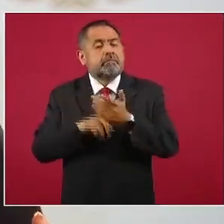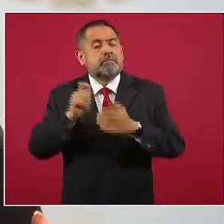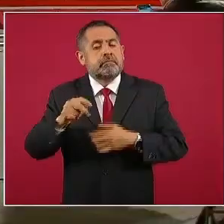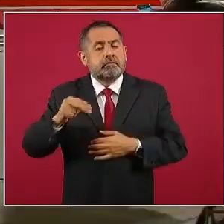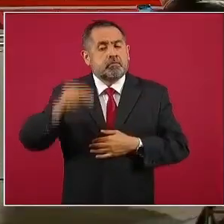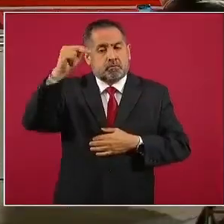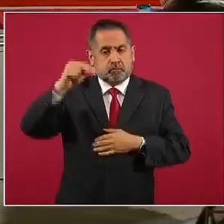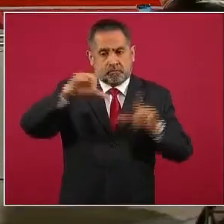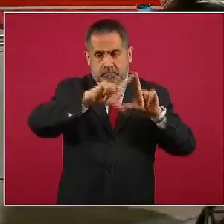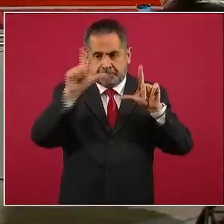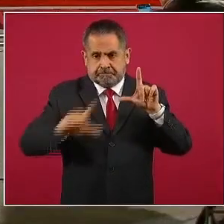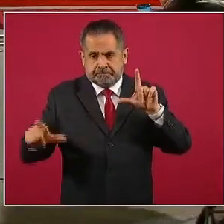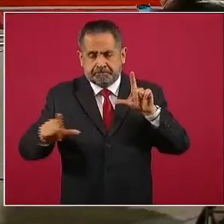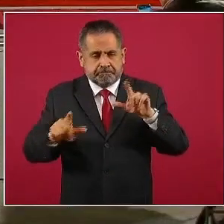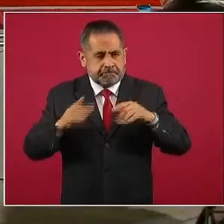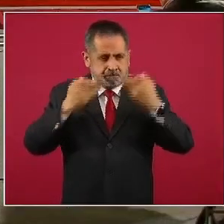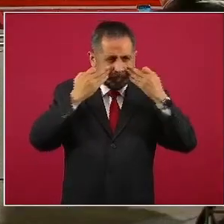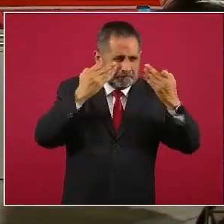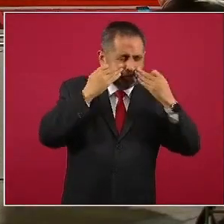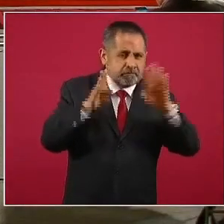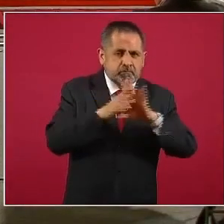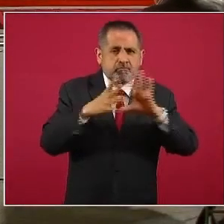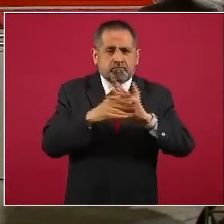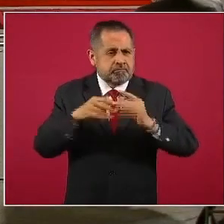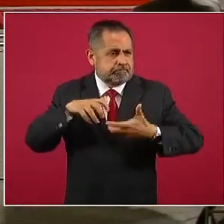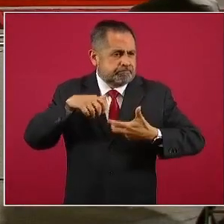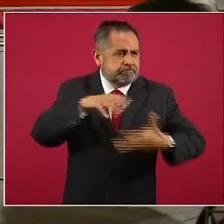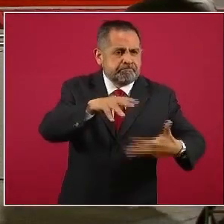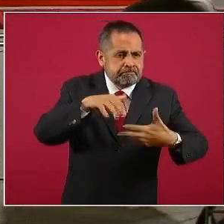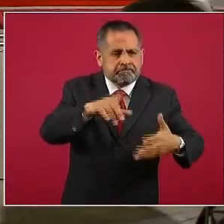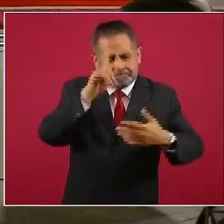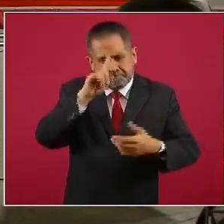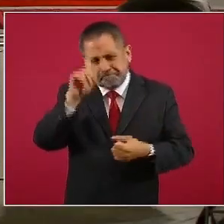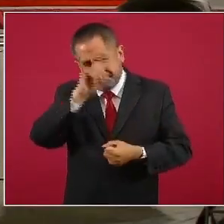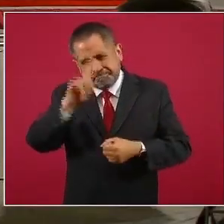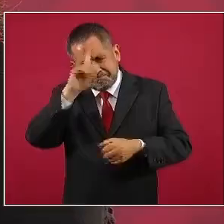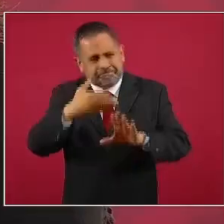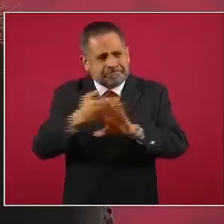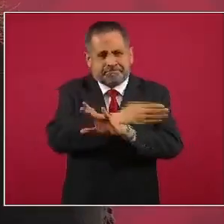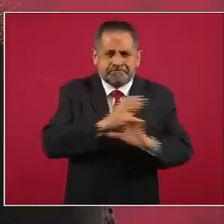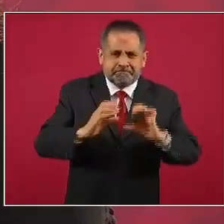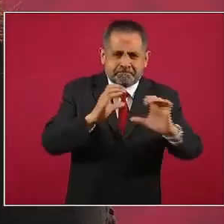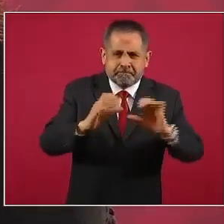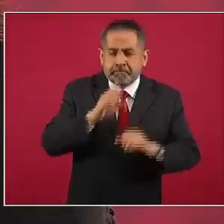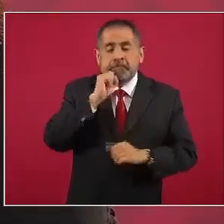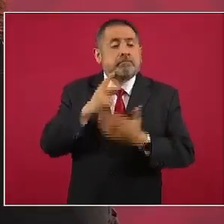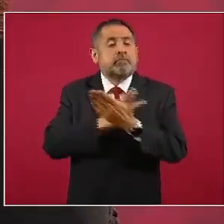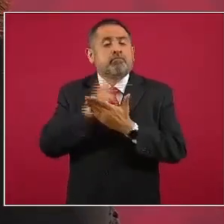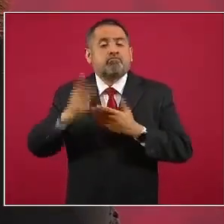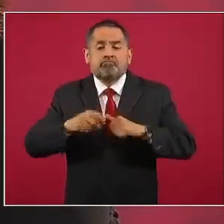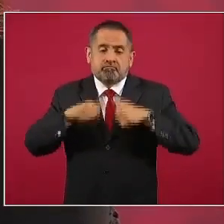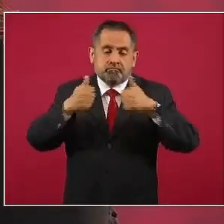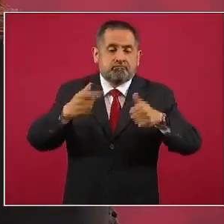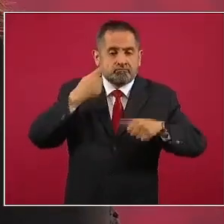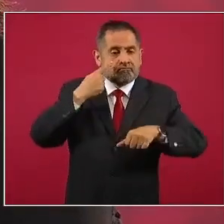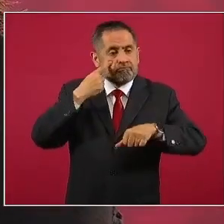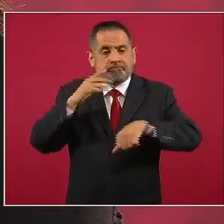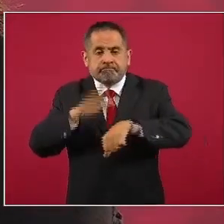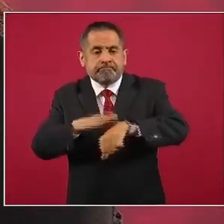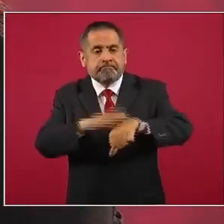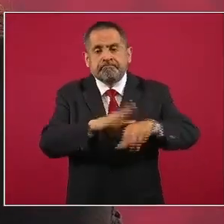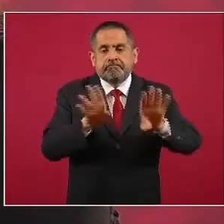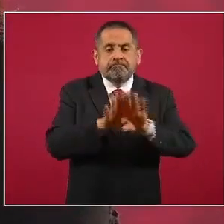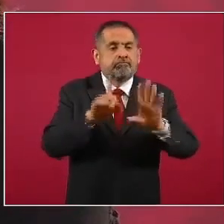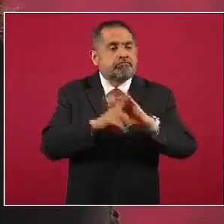el incremento en el número, evidentemente, de los insumos para la prevención, pero también programas dirigidos hacia otros